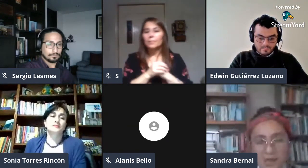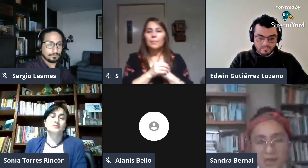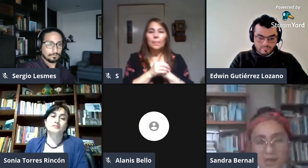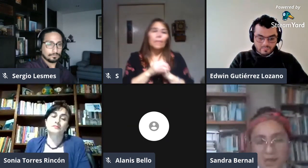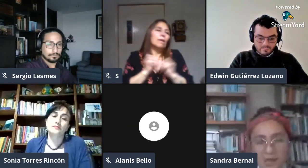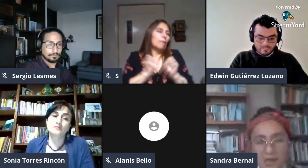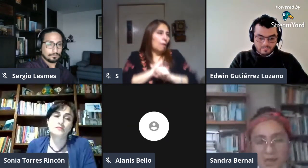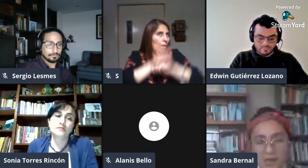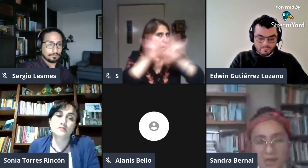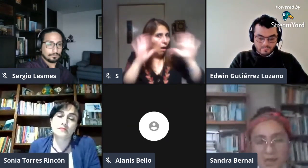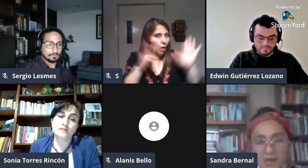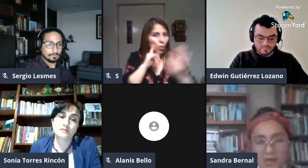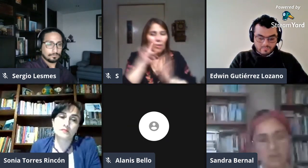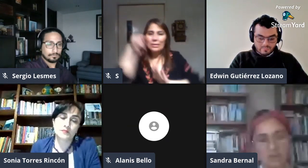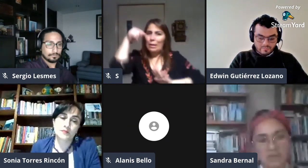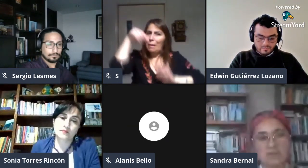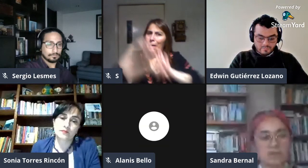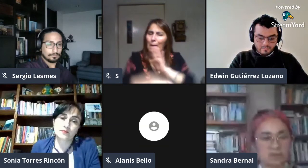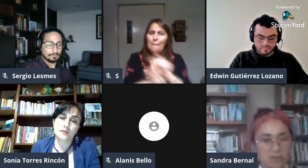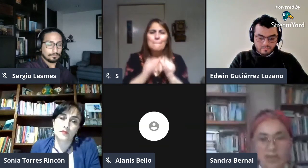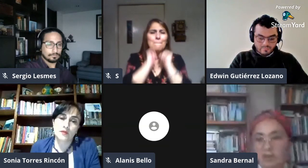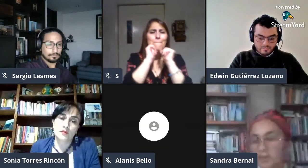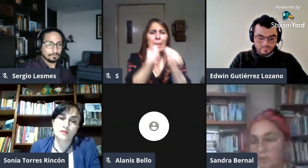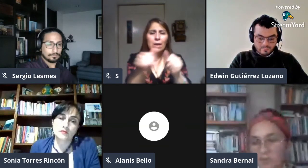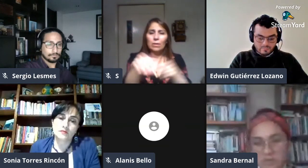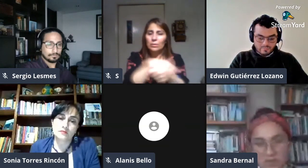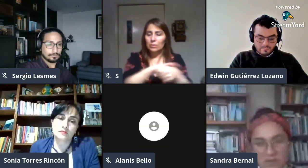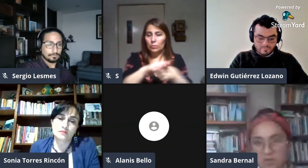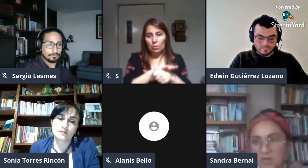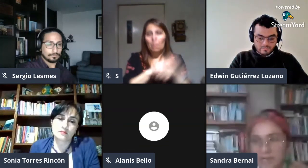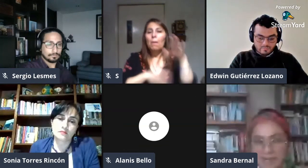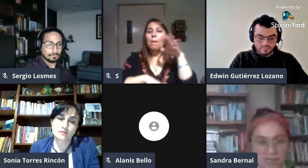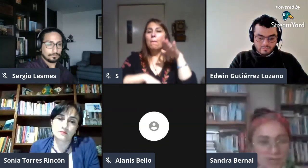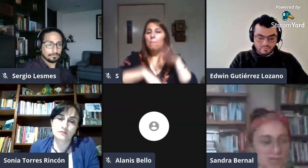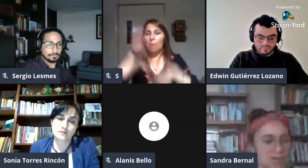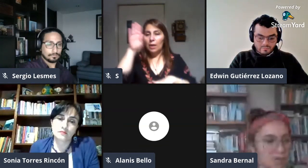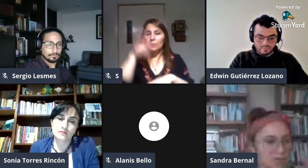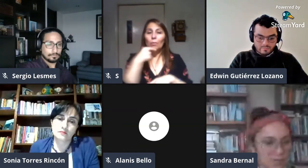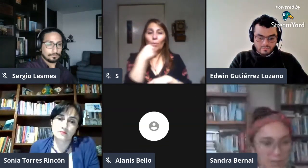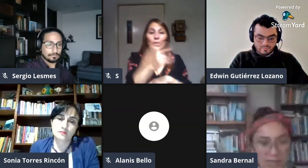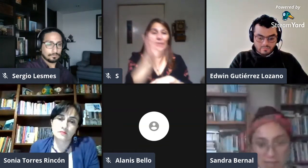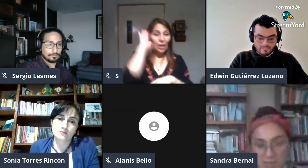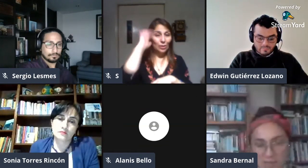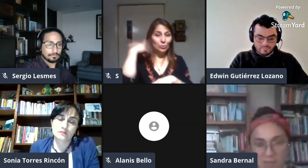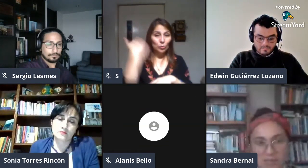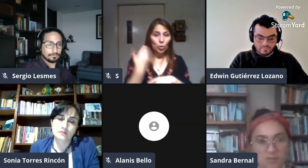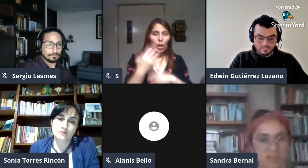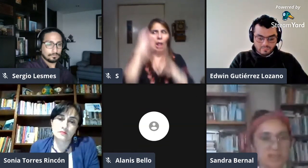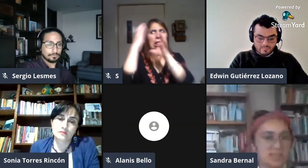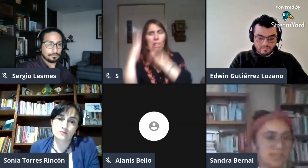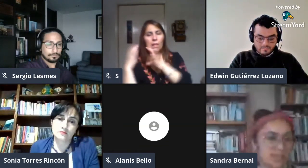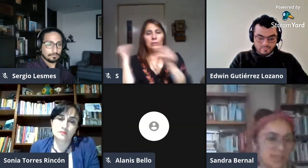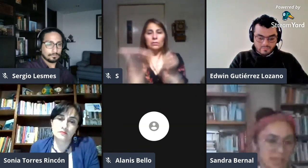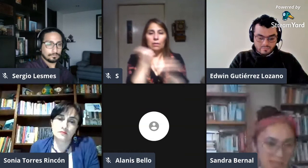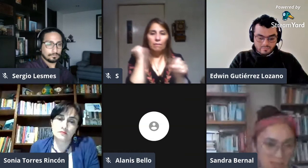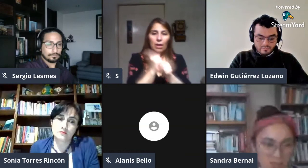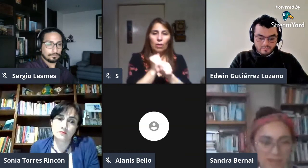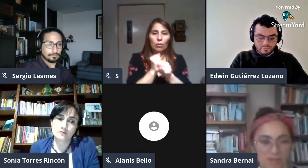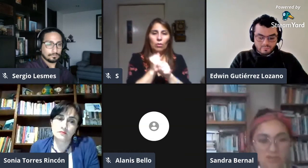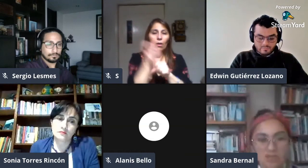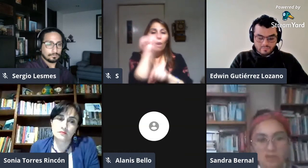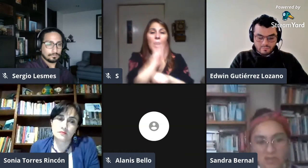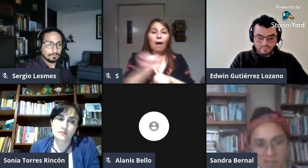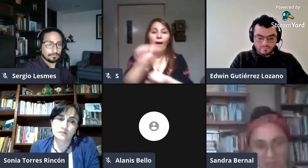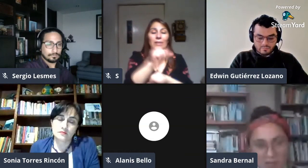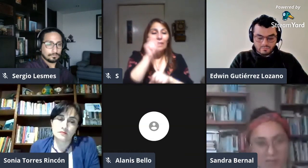agudizado y hay que reconocer muchas situaciones, sobre todo, como lo mencionaba Sonia, el exceso de trabajo, la triple carga, sobre todo las mujeres que tienen que cuidar